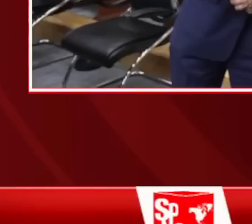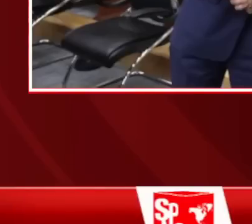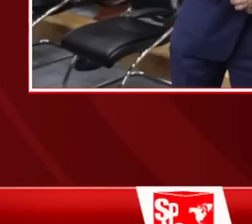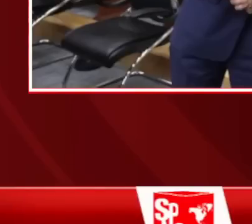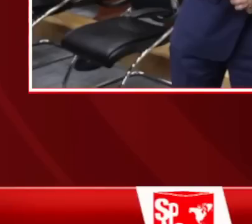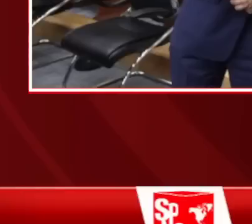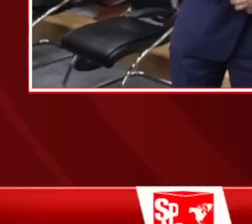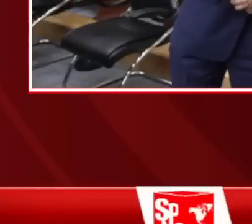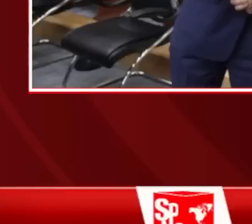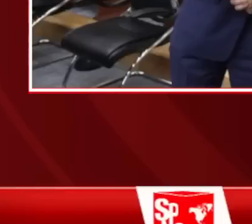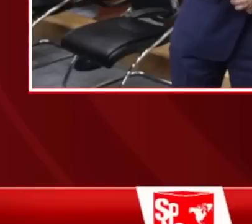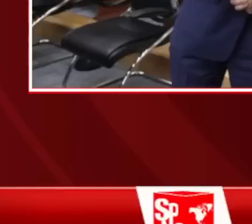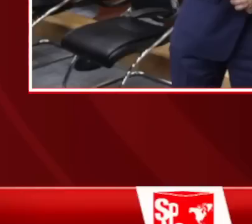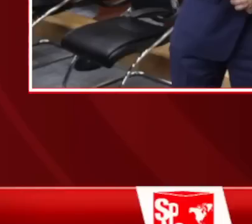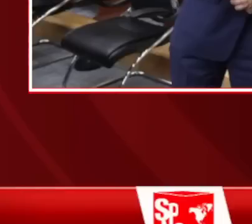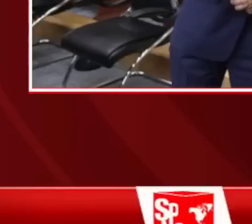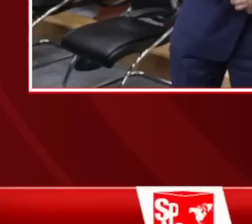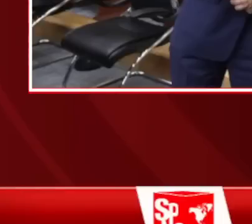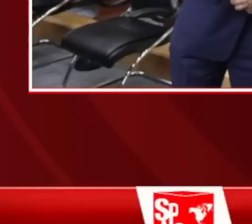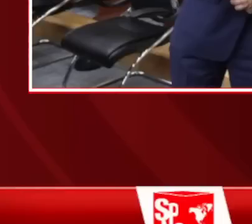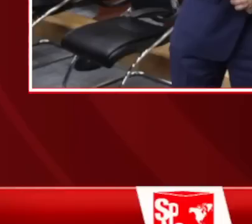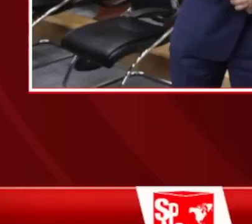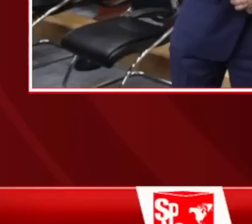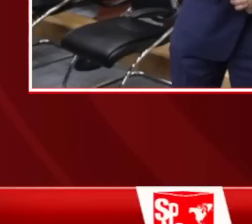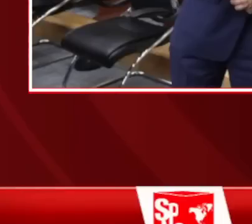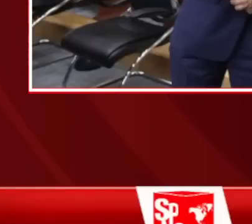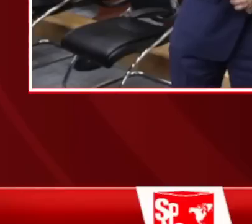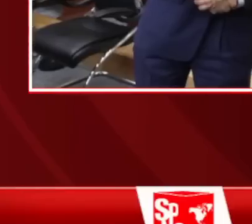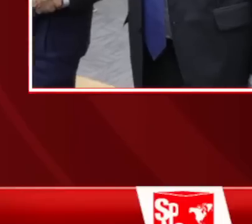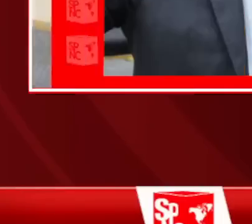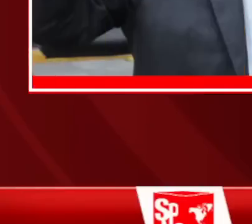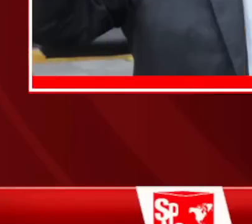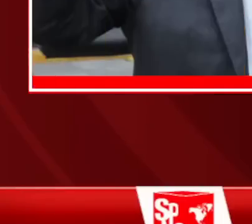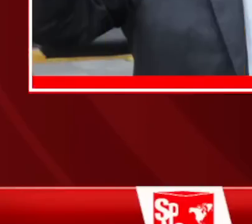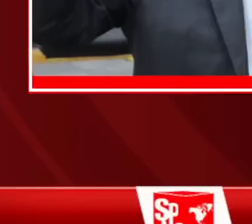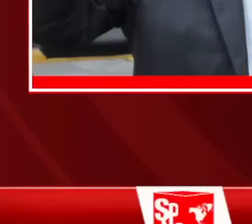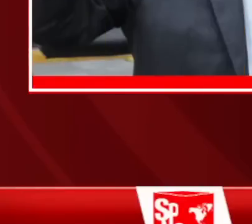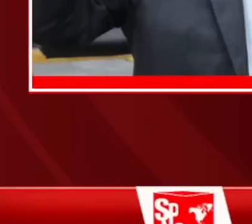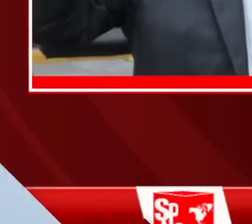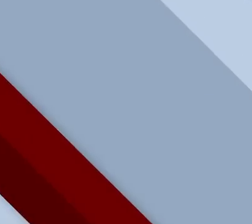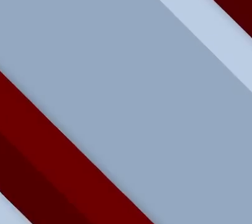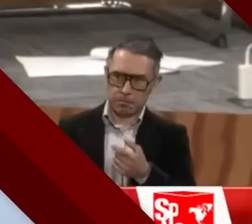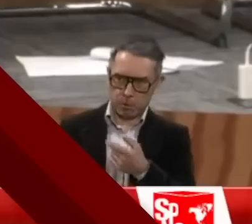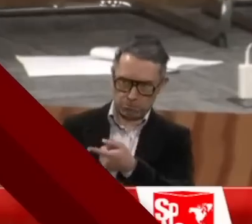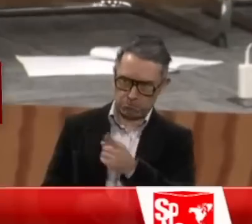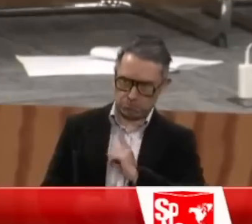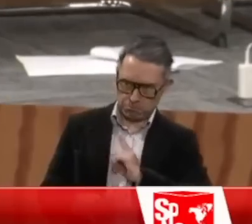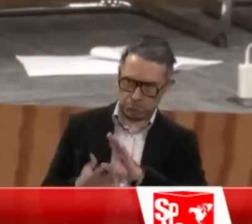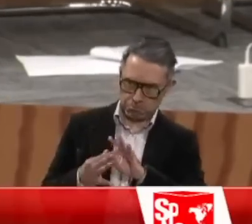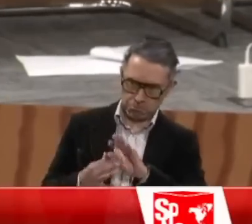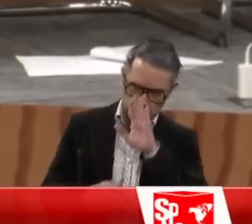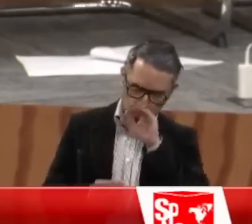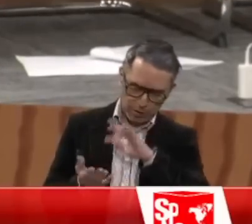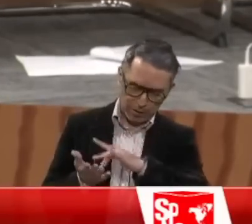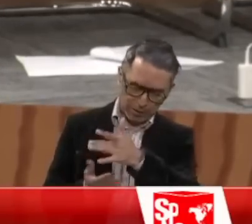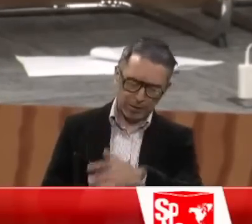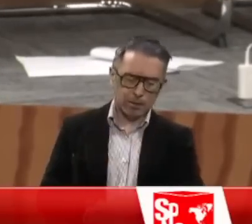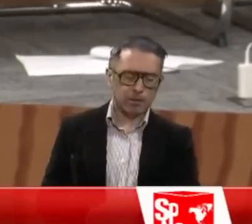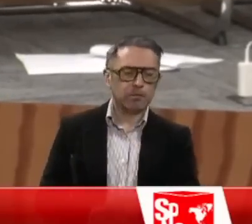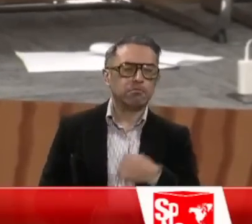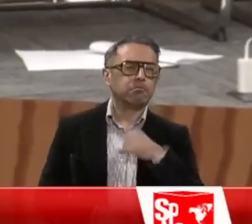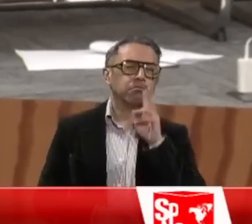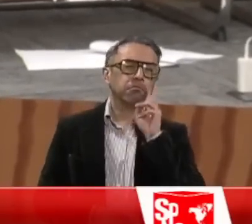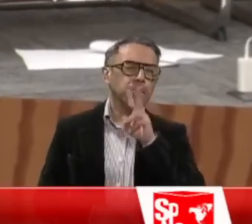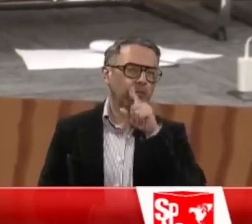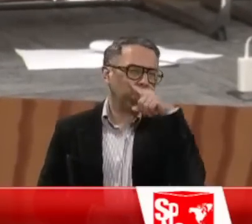de fuerte le respondió el representante de Morena ante el INE. Es evidente cuál es la